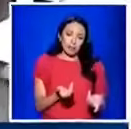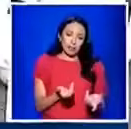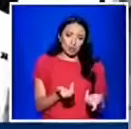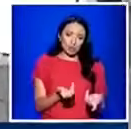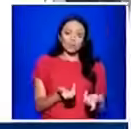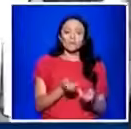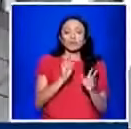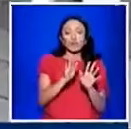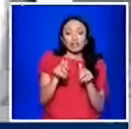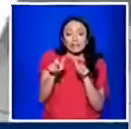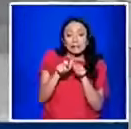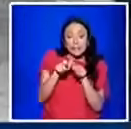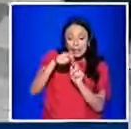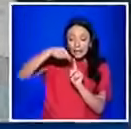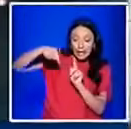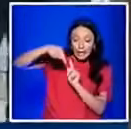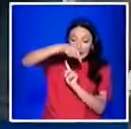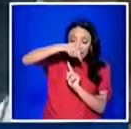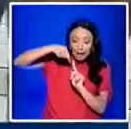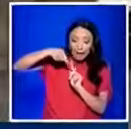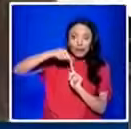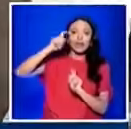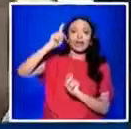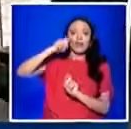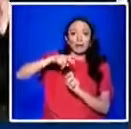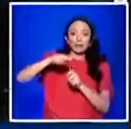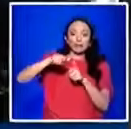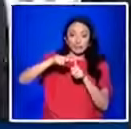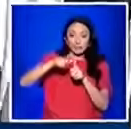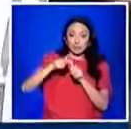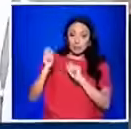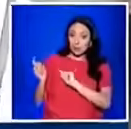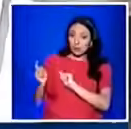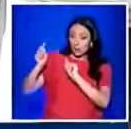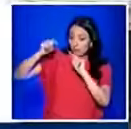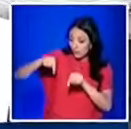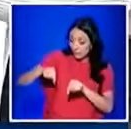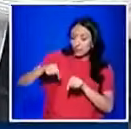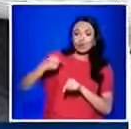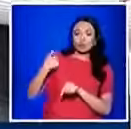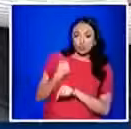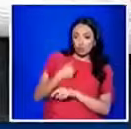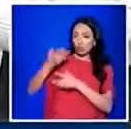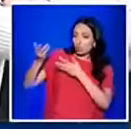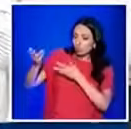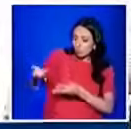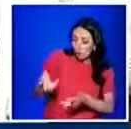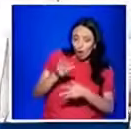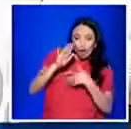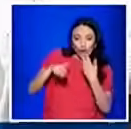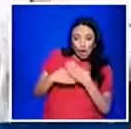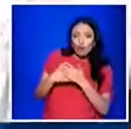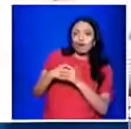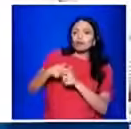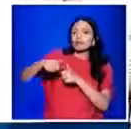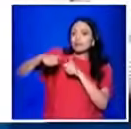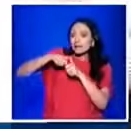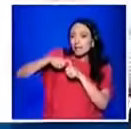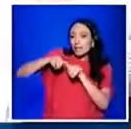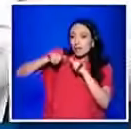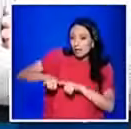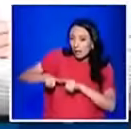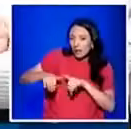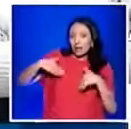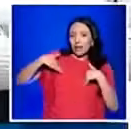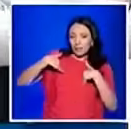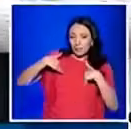postoperatorio. Es por esto que lo que buscamos es que quienes venimos de los cantones, traemos toda la asistencia acá y la idea es que se queden los